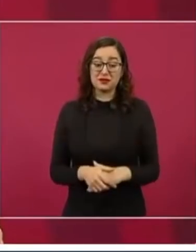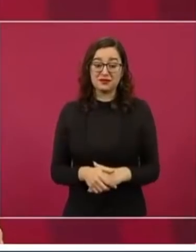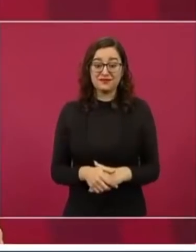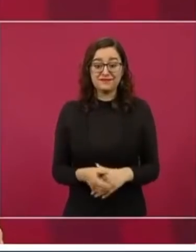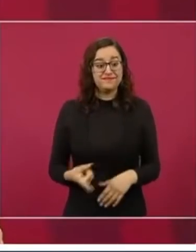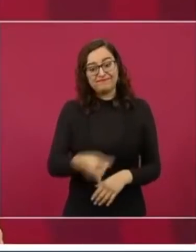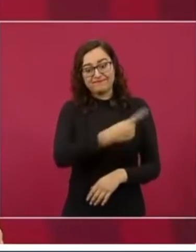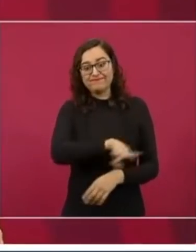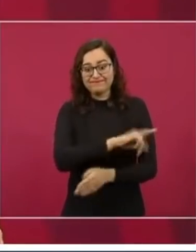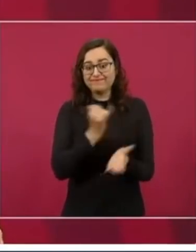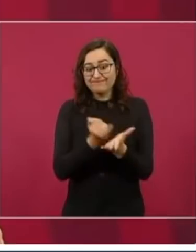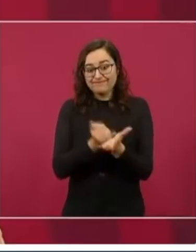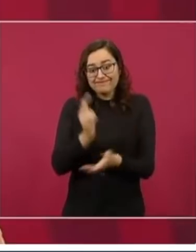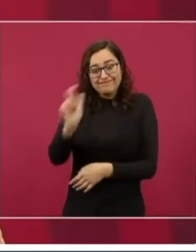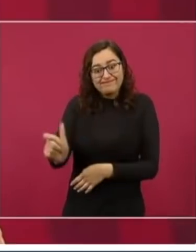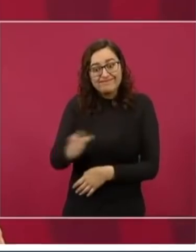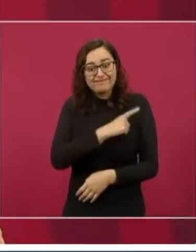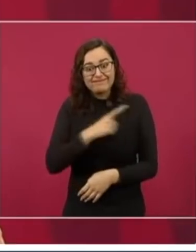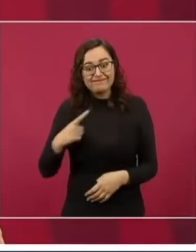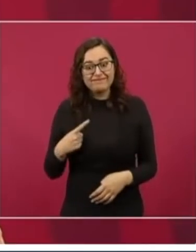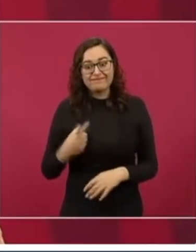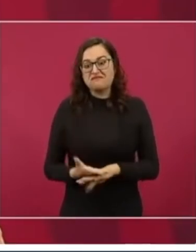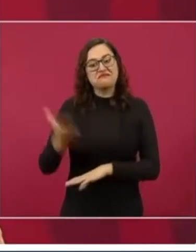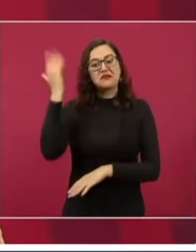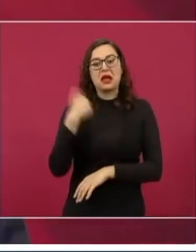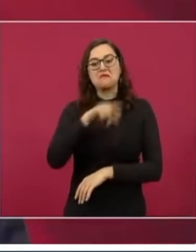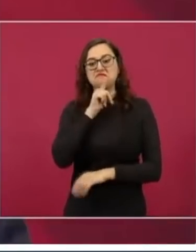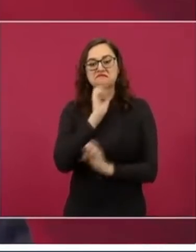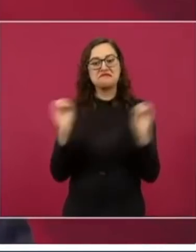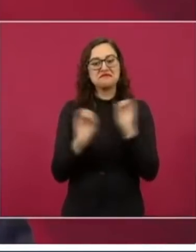tienen que pagar impuestos que no pagaban.